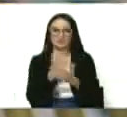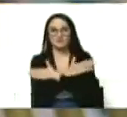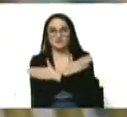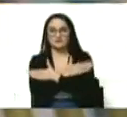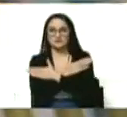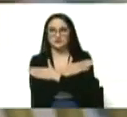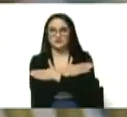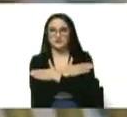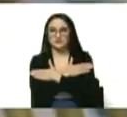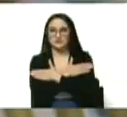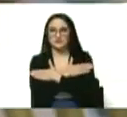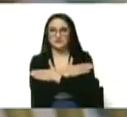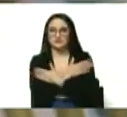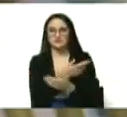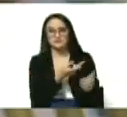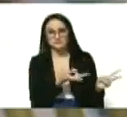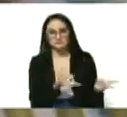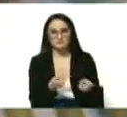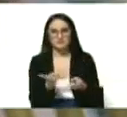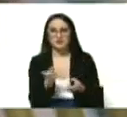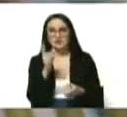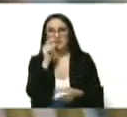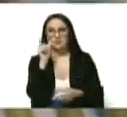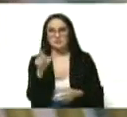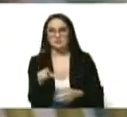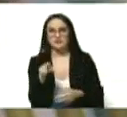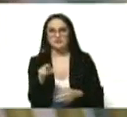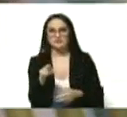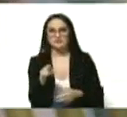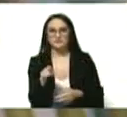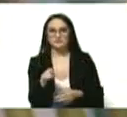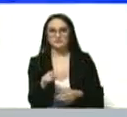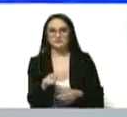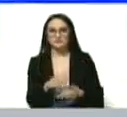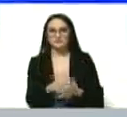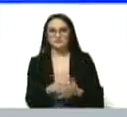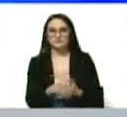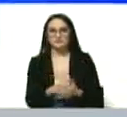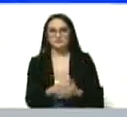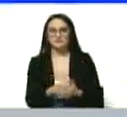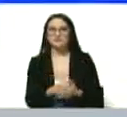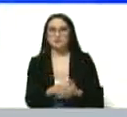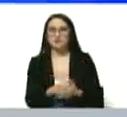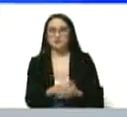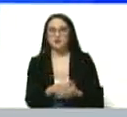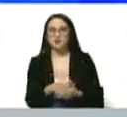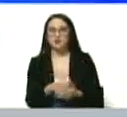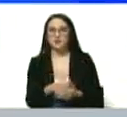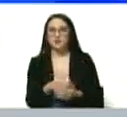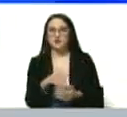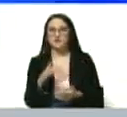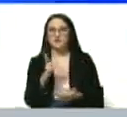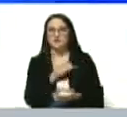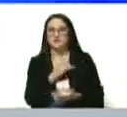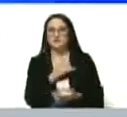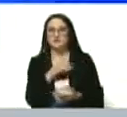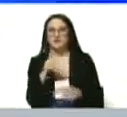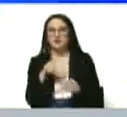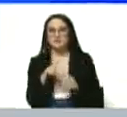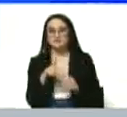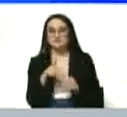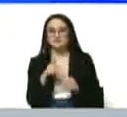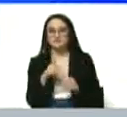felicitaciones por recibir este doctorado honoris causa de la Universidad de los Hidrocarburos de